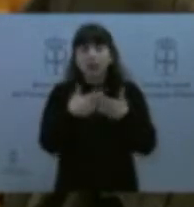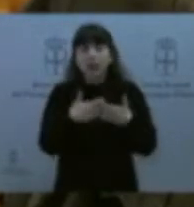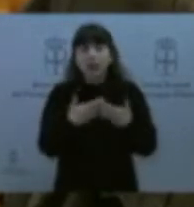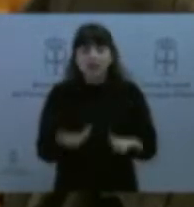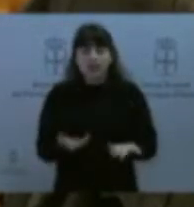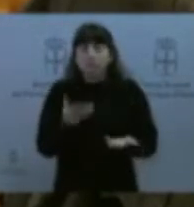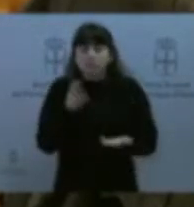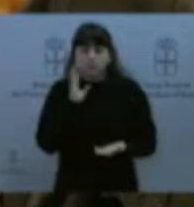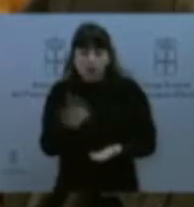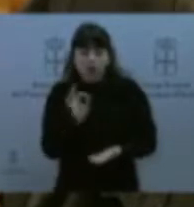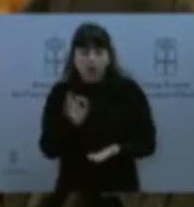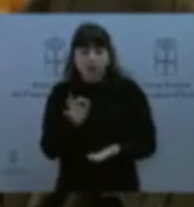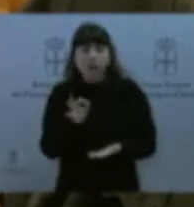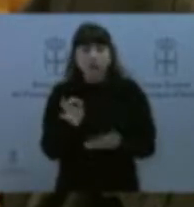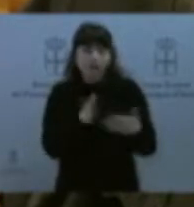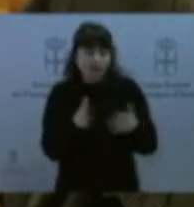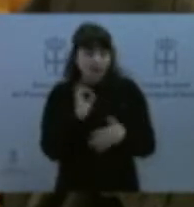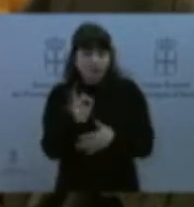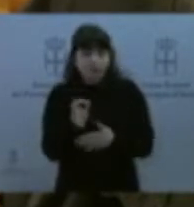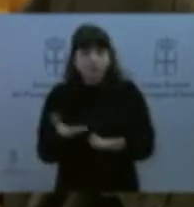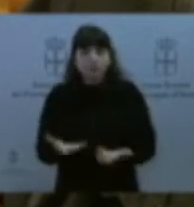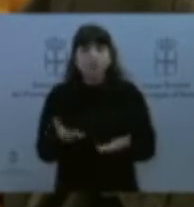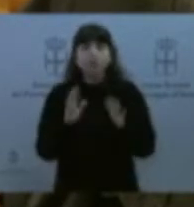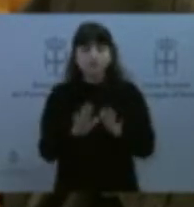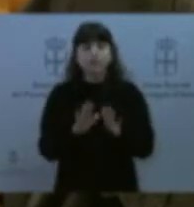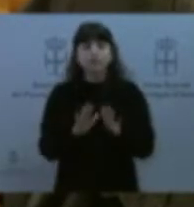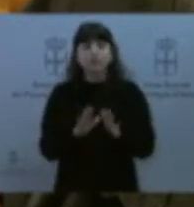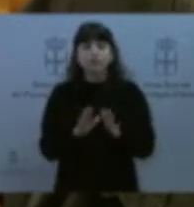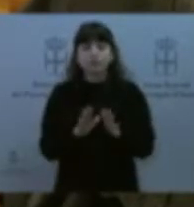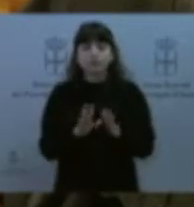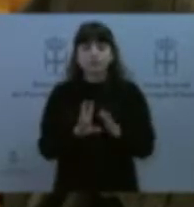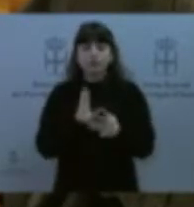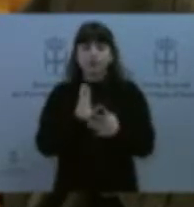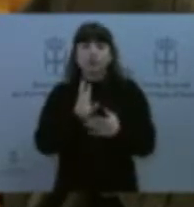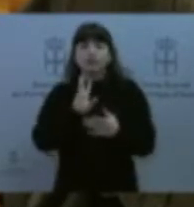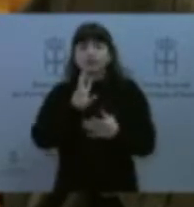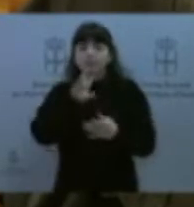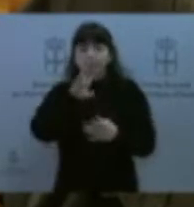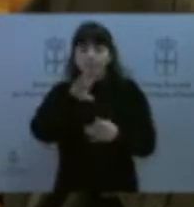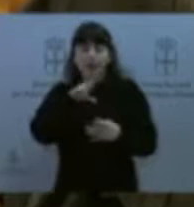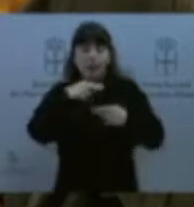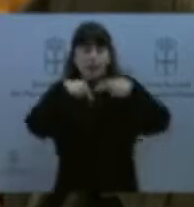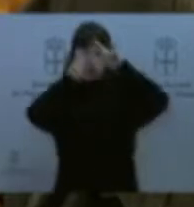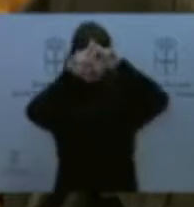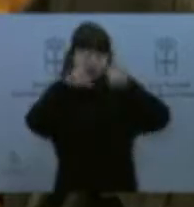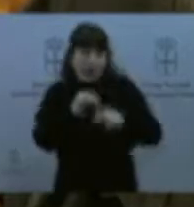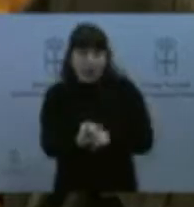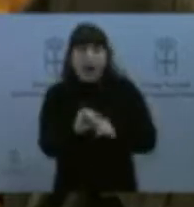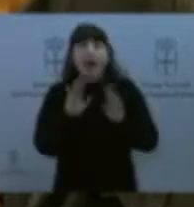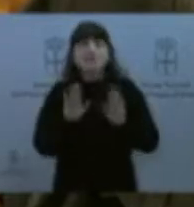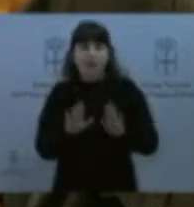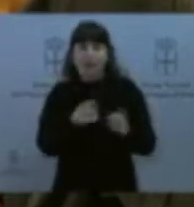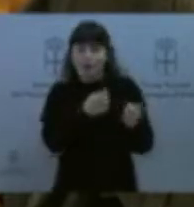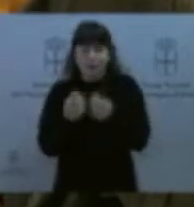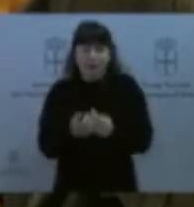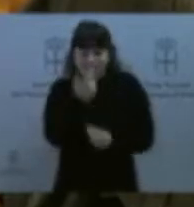beta medicalizada del Hospital de Cangas lo tiene, pero ya que tiene que tener quien lo tripule, tiene que tener personal técnico y sobre todo